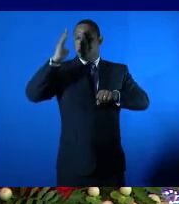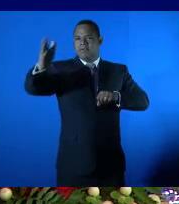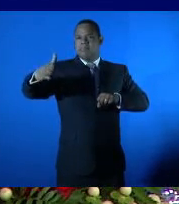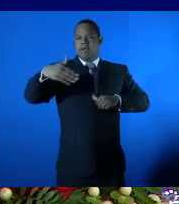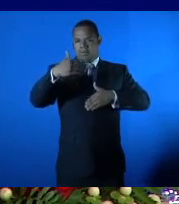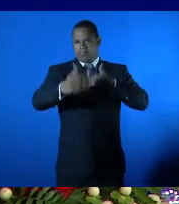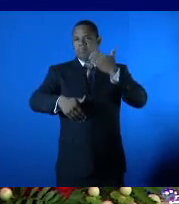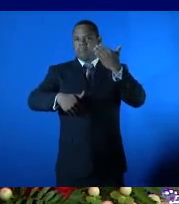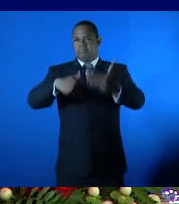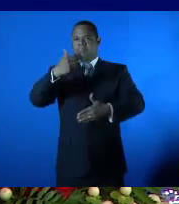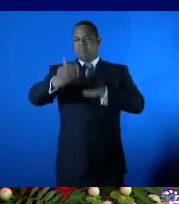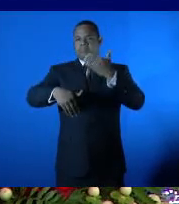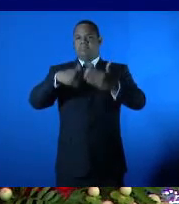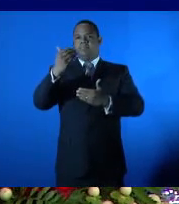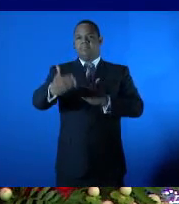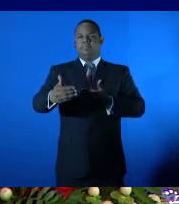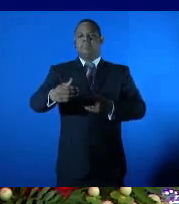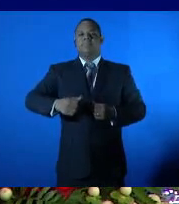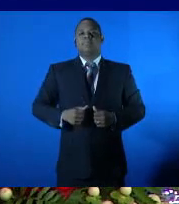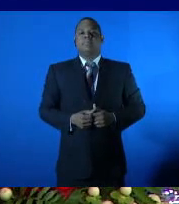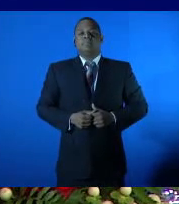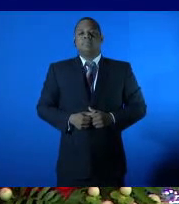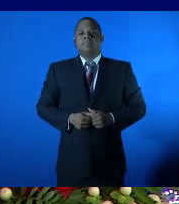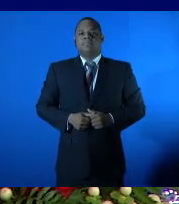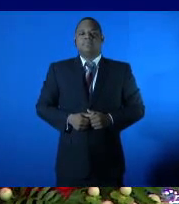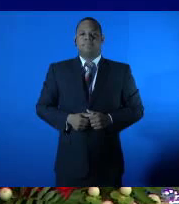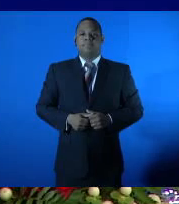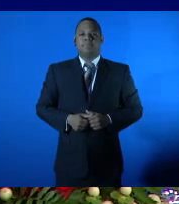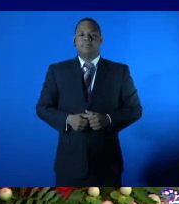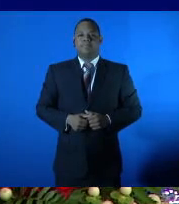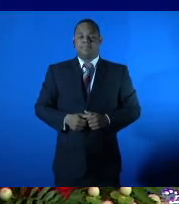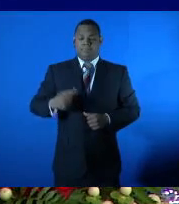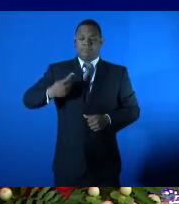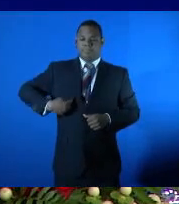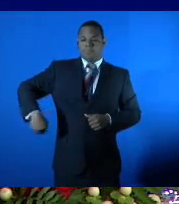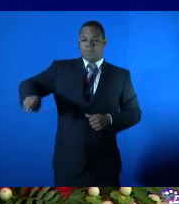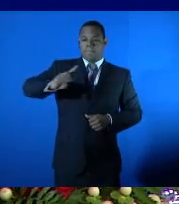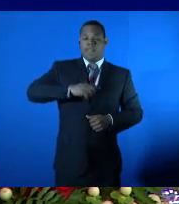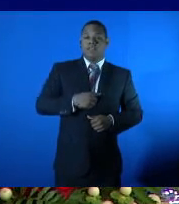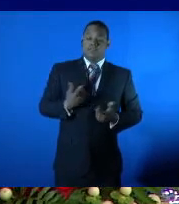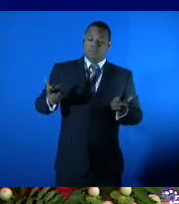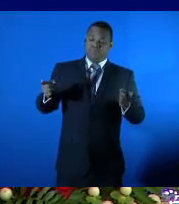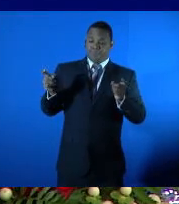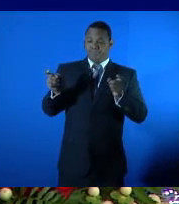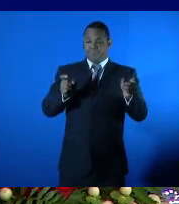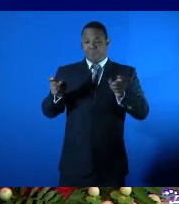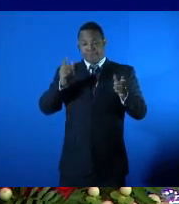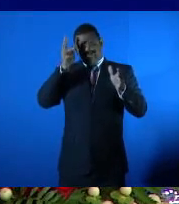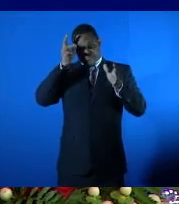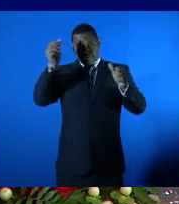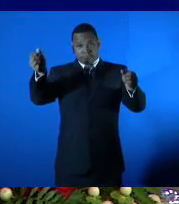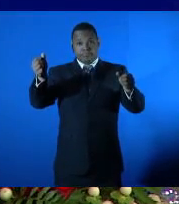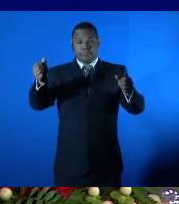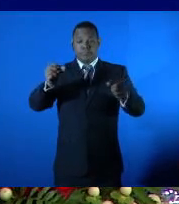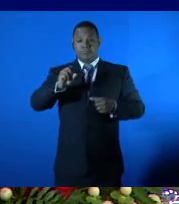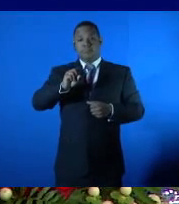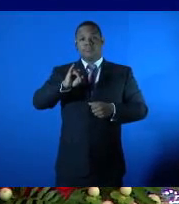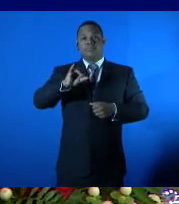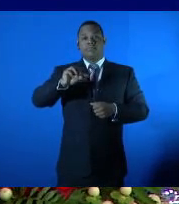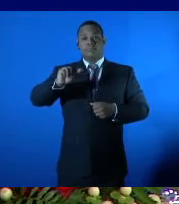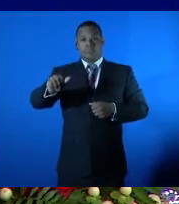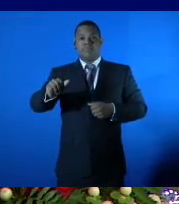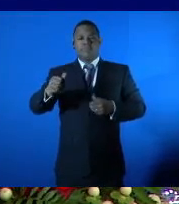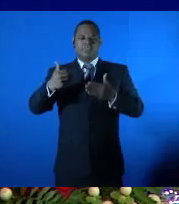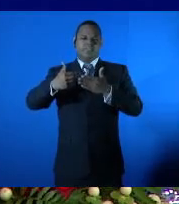Para comenzar nuestras preparaciones para la presidencia pro tempore, en Belice, el 19 de junio, tuvimos un seminario con